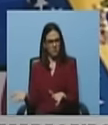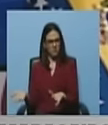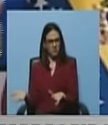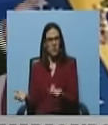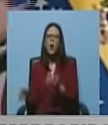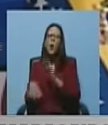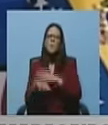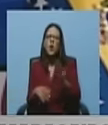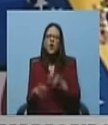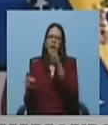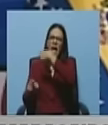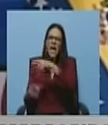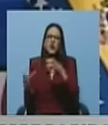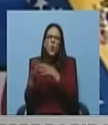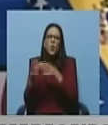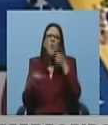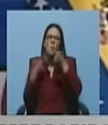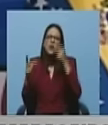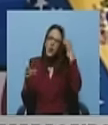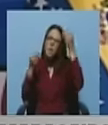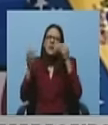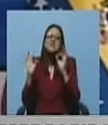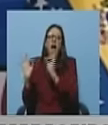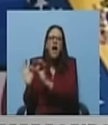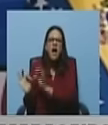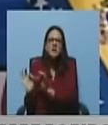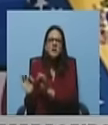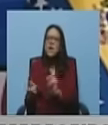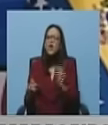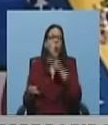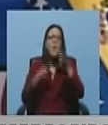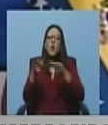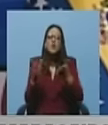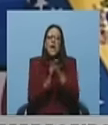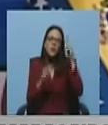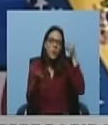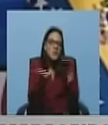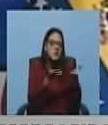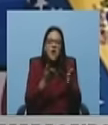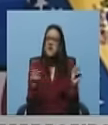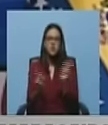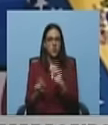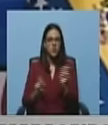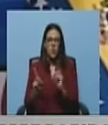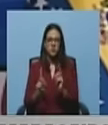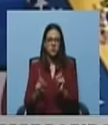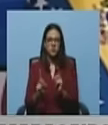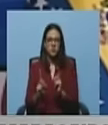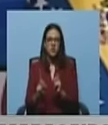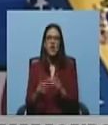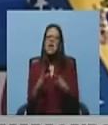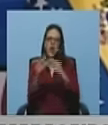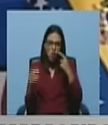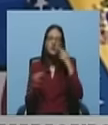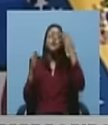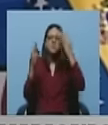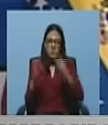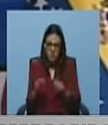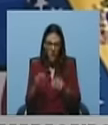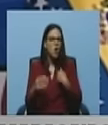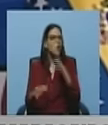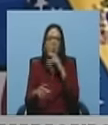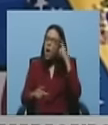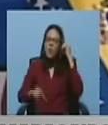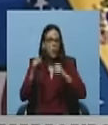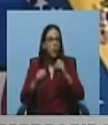Porque para ellos la política es esa, no es la política del servicio. Y con toda seguridad, no tengo